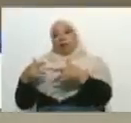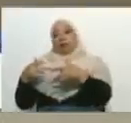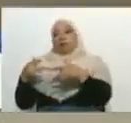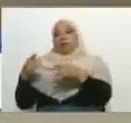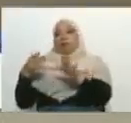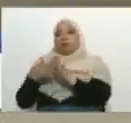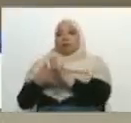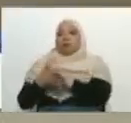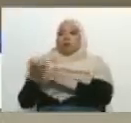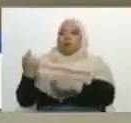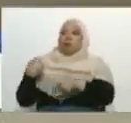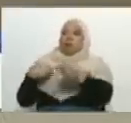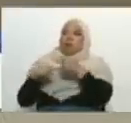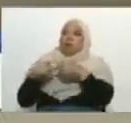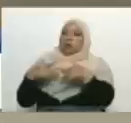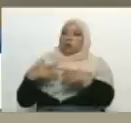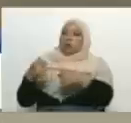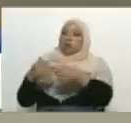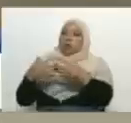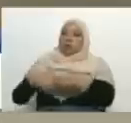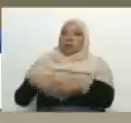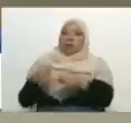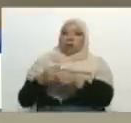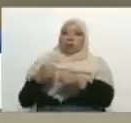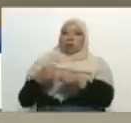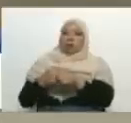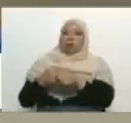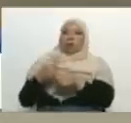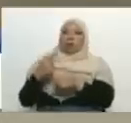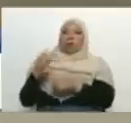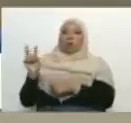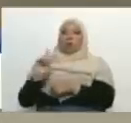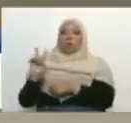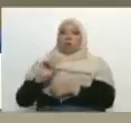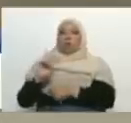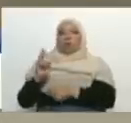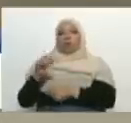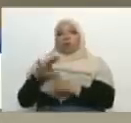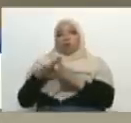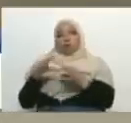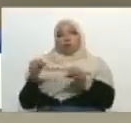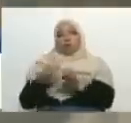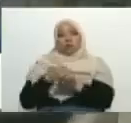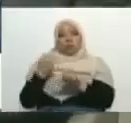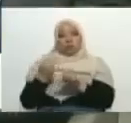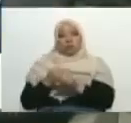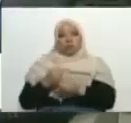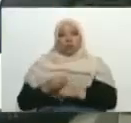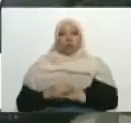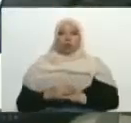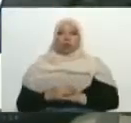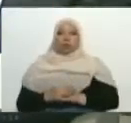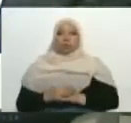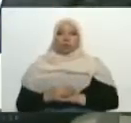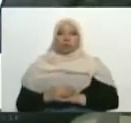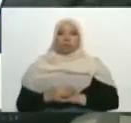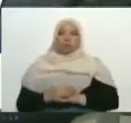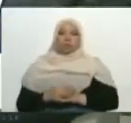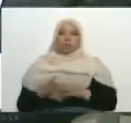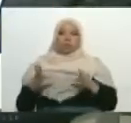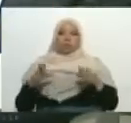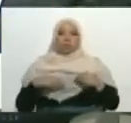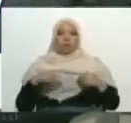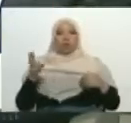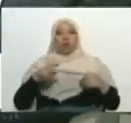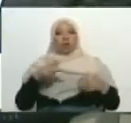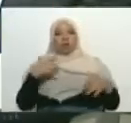la defensa de nuestros intereses, de nuestros derechos y del patrimonio de los venezolanos. No reconocemos ningún tipo